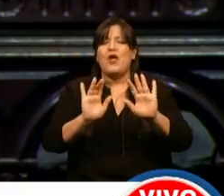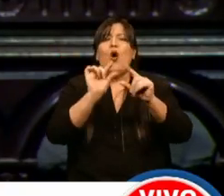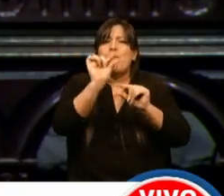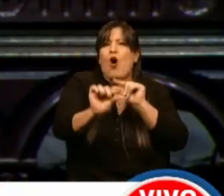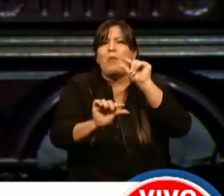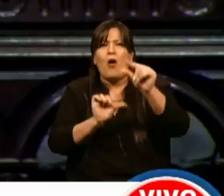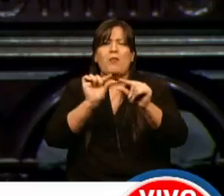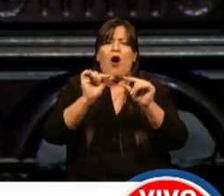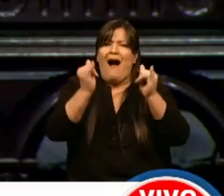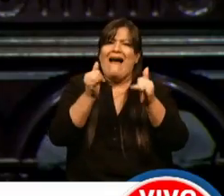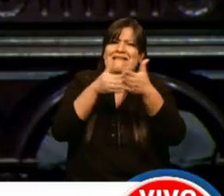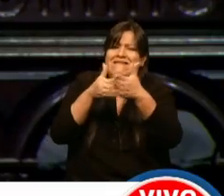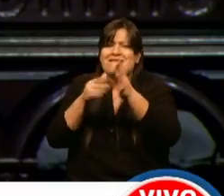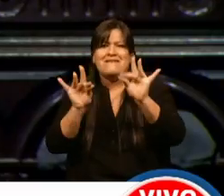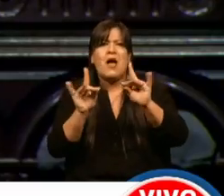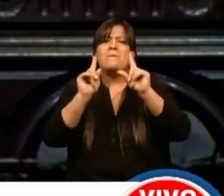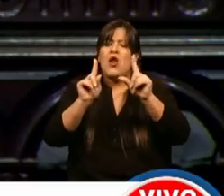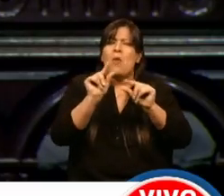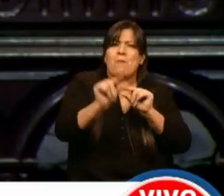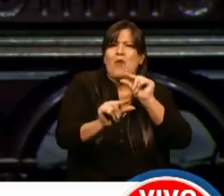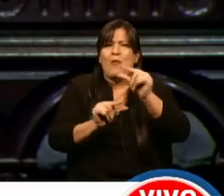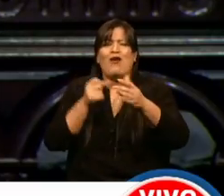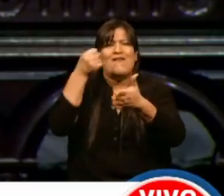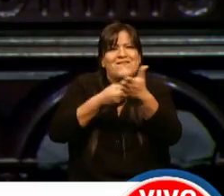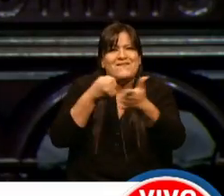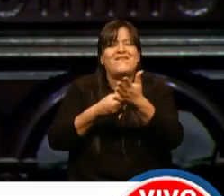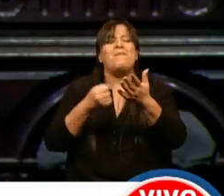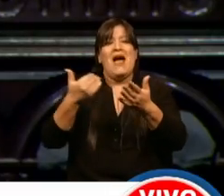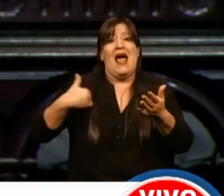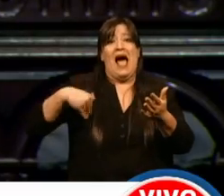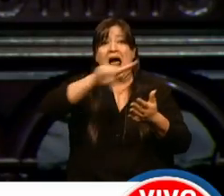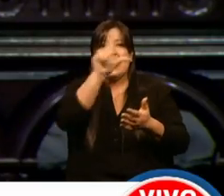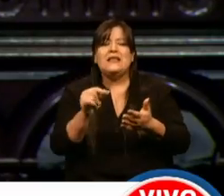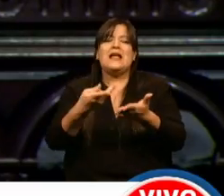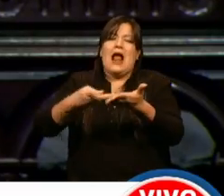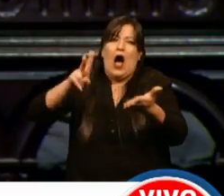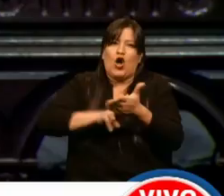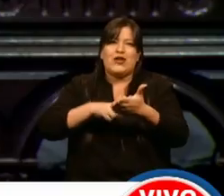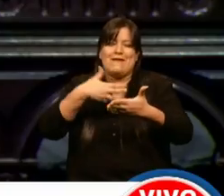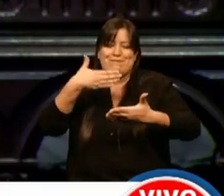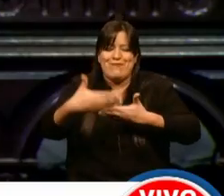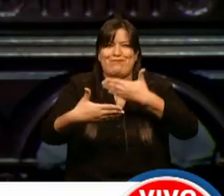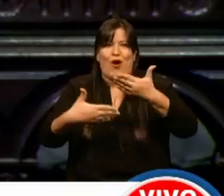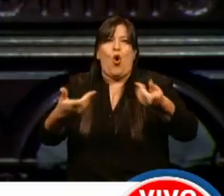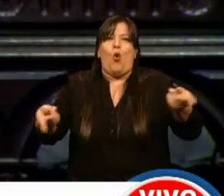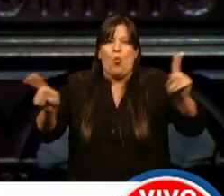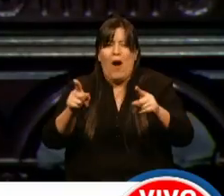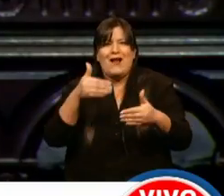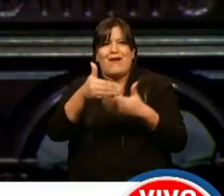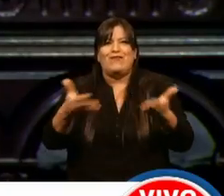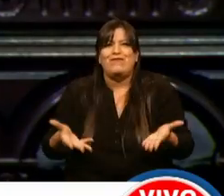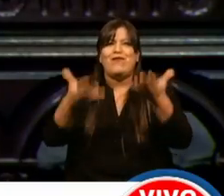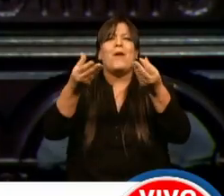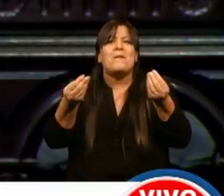dificultades vamos tratando de poner la argentina- nuevamente en un marco donde sus